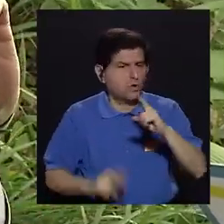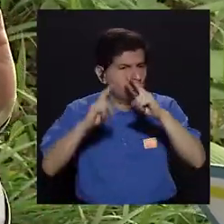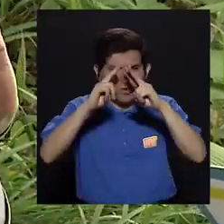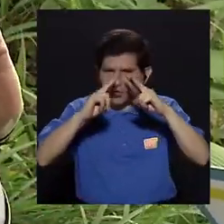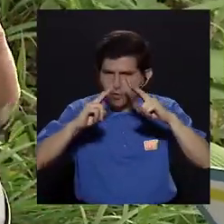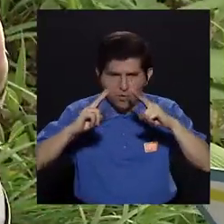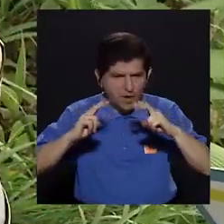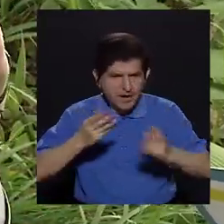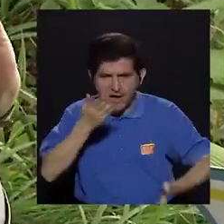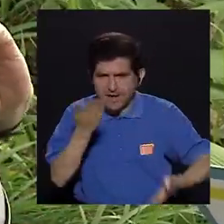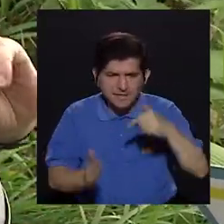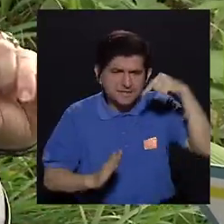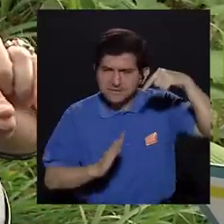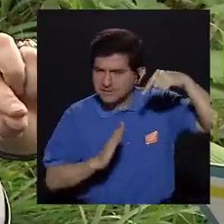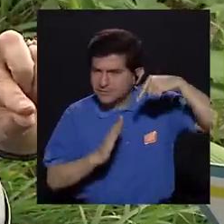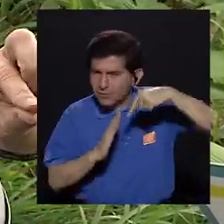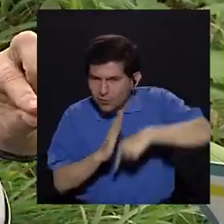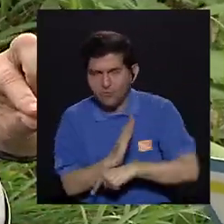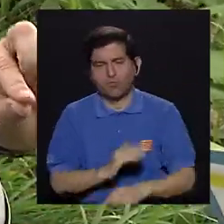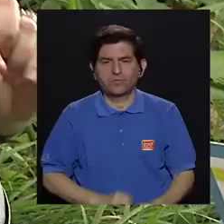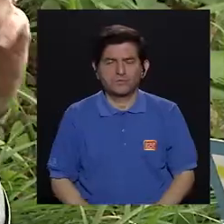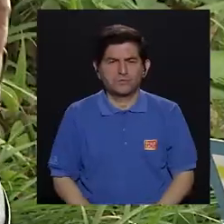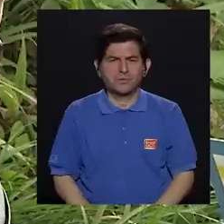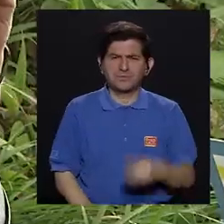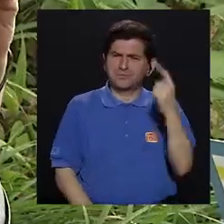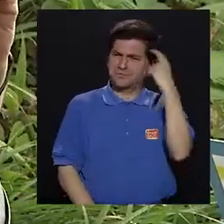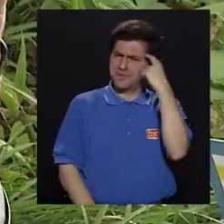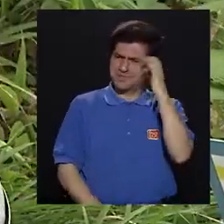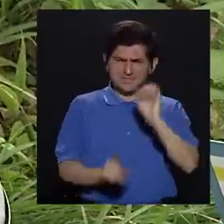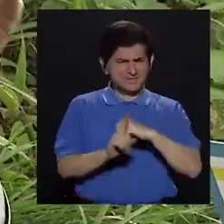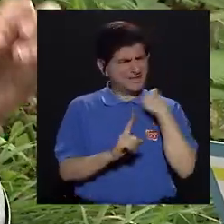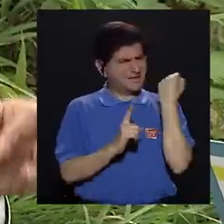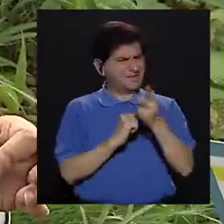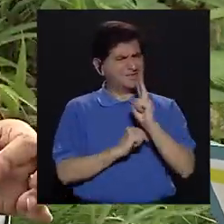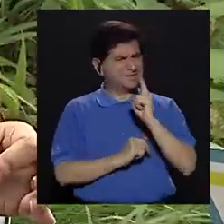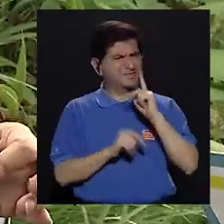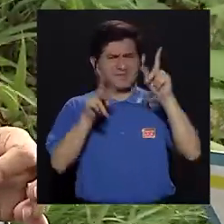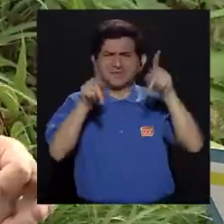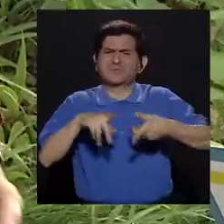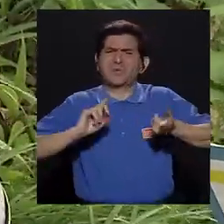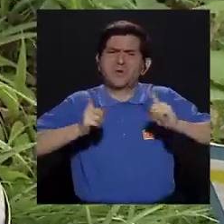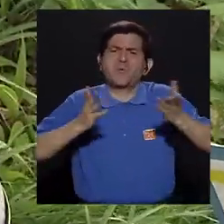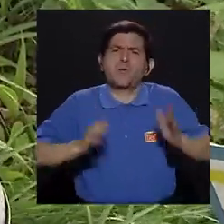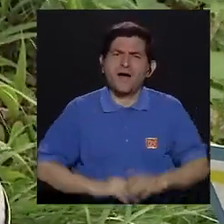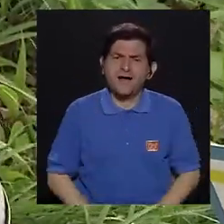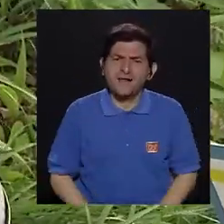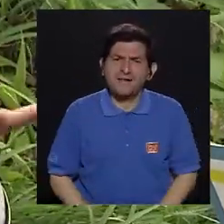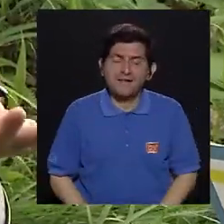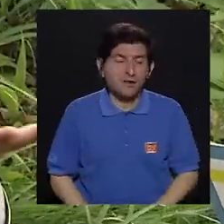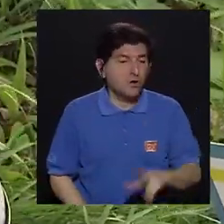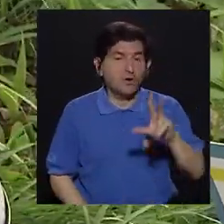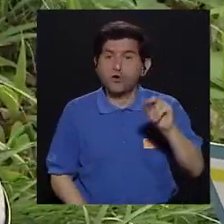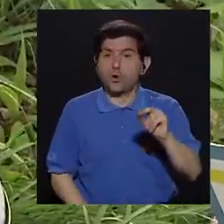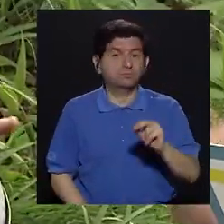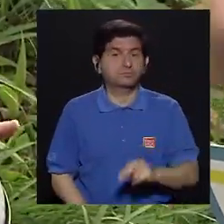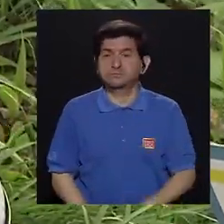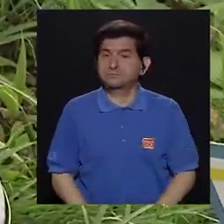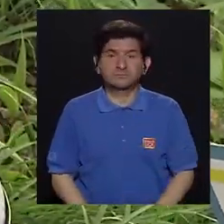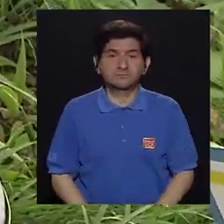un análisis un poquito más profundo de cuál es la situación real de la persona, sino que se hace